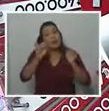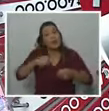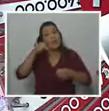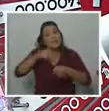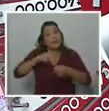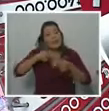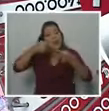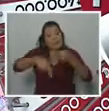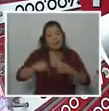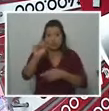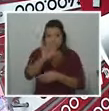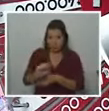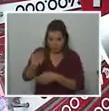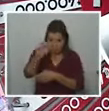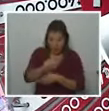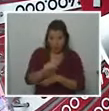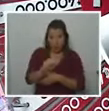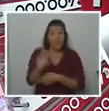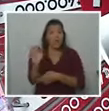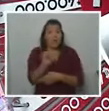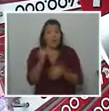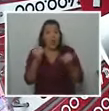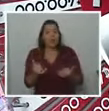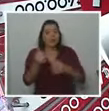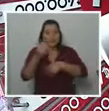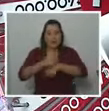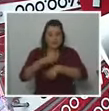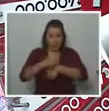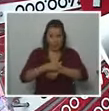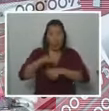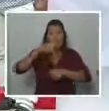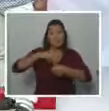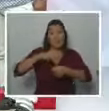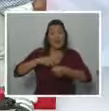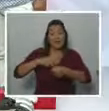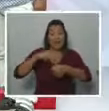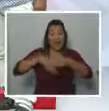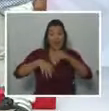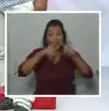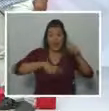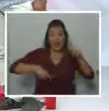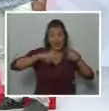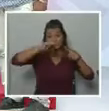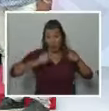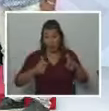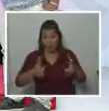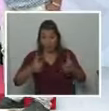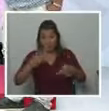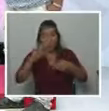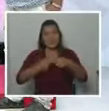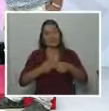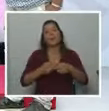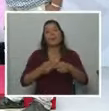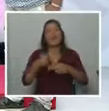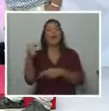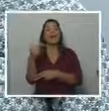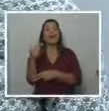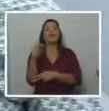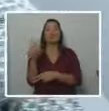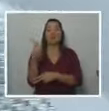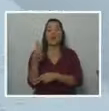próximo sábado. Como va a ser en este momento el participante en la Rueda de la Fortuna, Glenford Ricardo Brenes